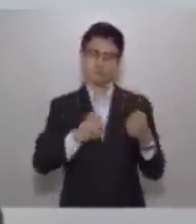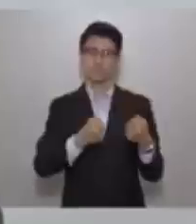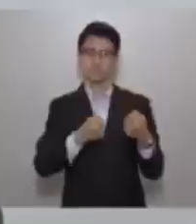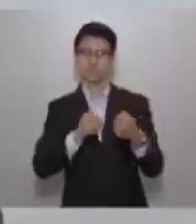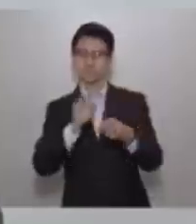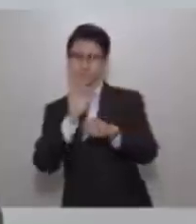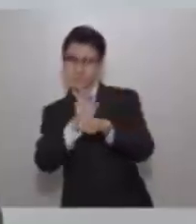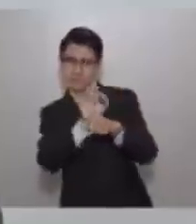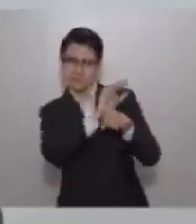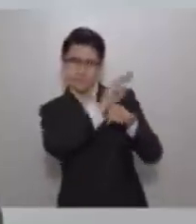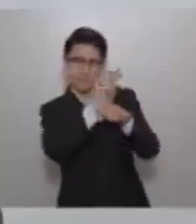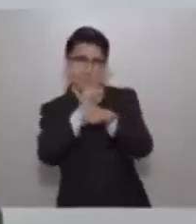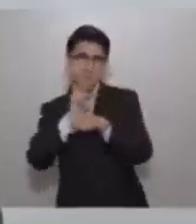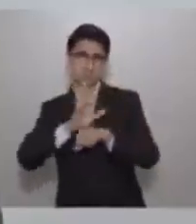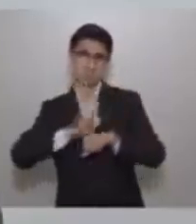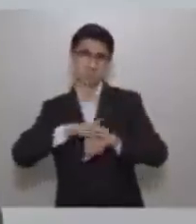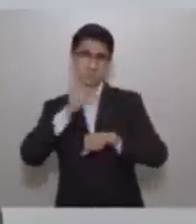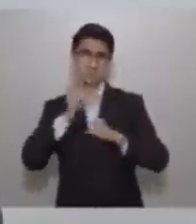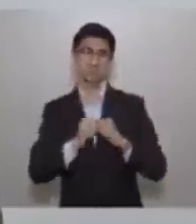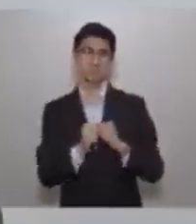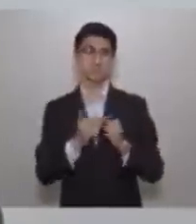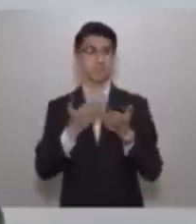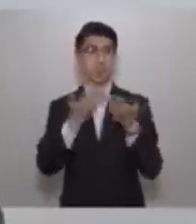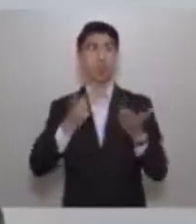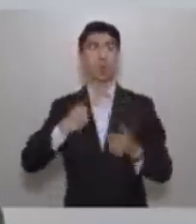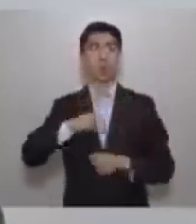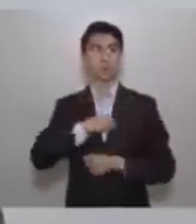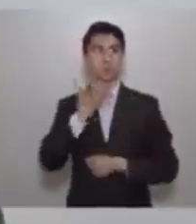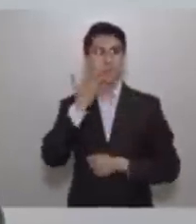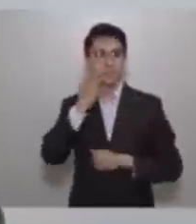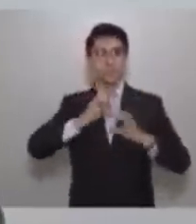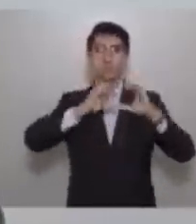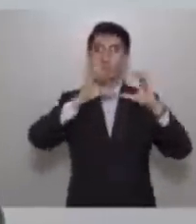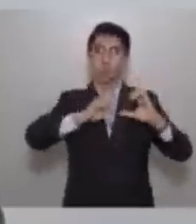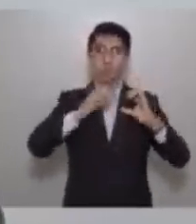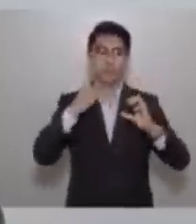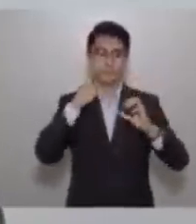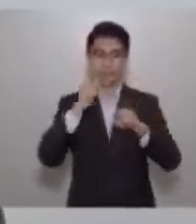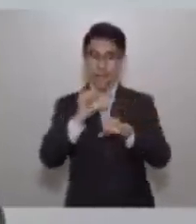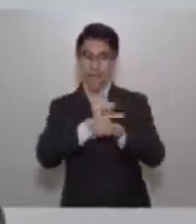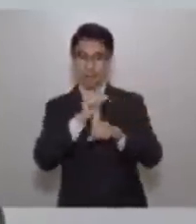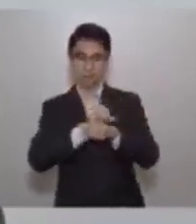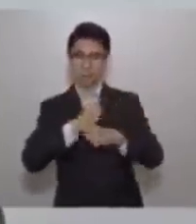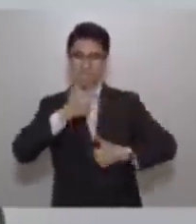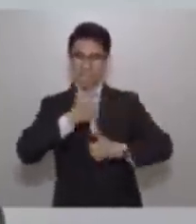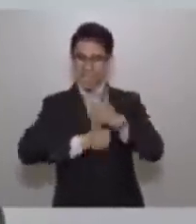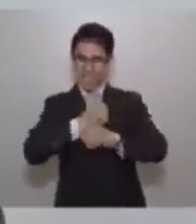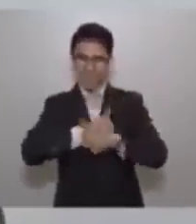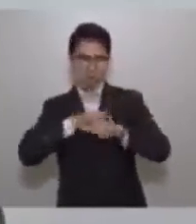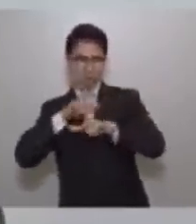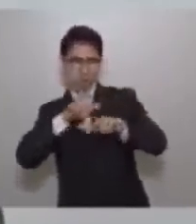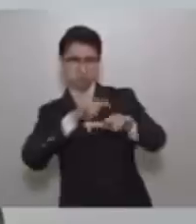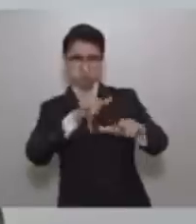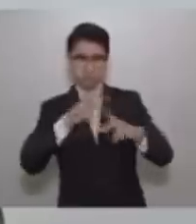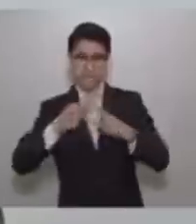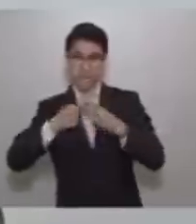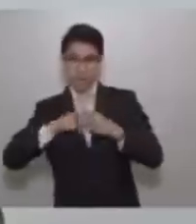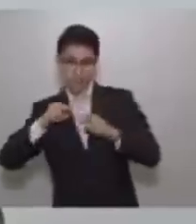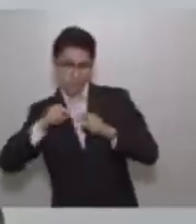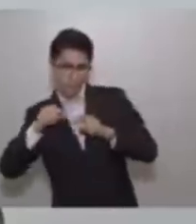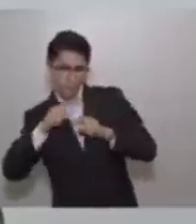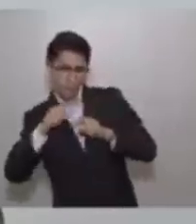el trayecto, ¿sí? Para evitar este tipo de incidentes o cualquier otro incidente precisamente que genere, cosa más, algún robo,